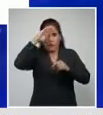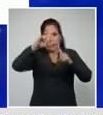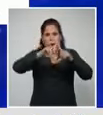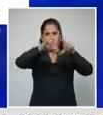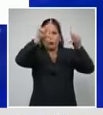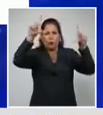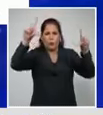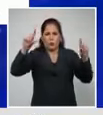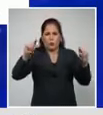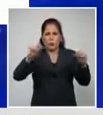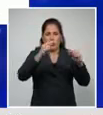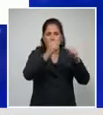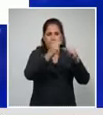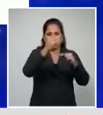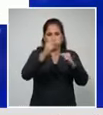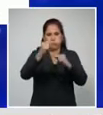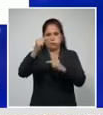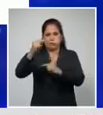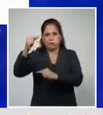ponemos,